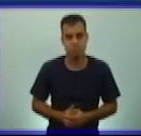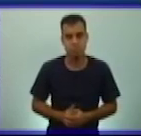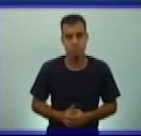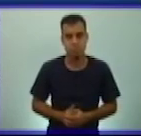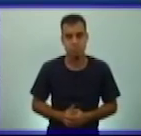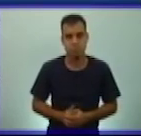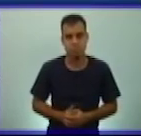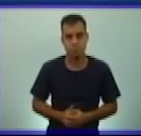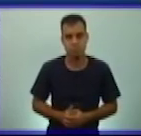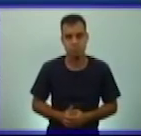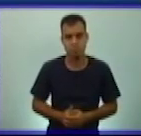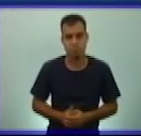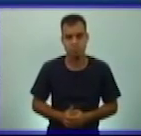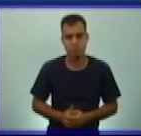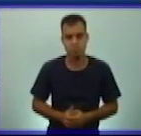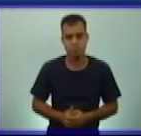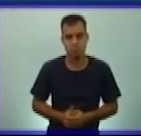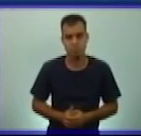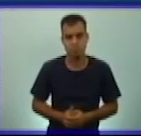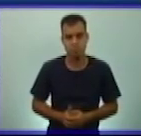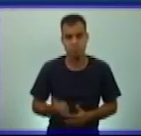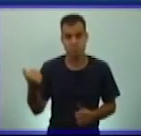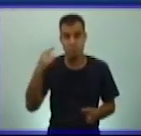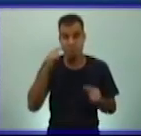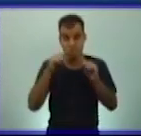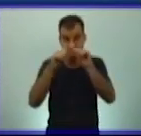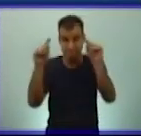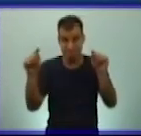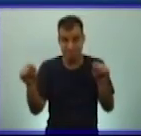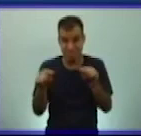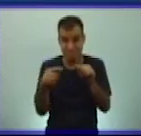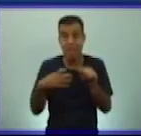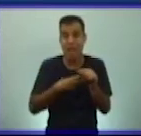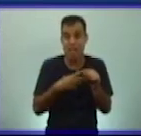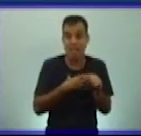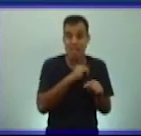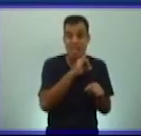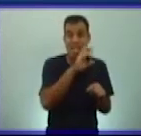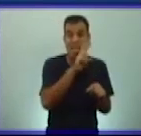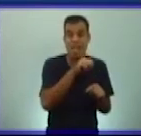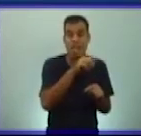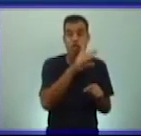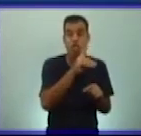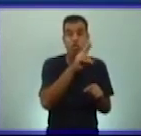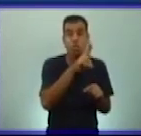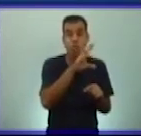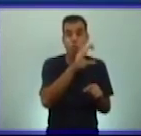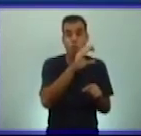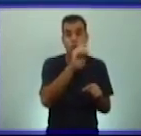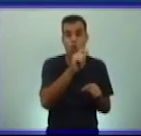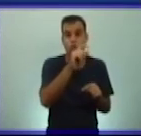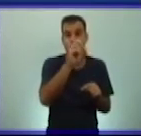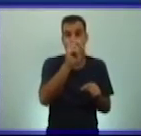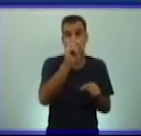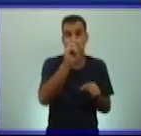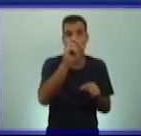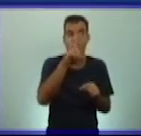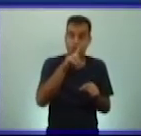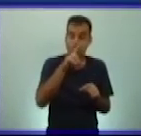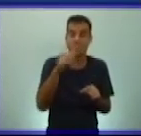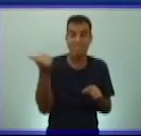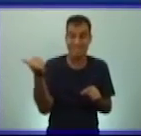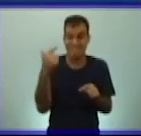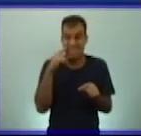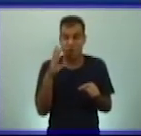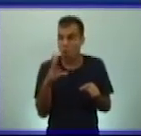que este circuito está conformado por un inductor, su inductancia 20